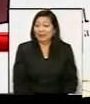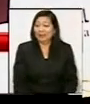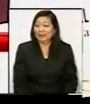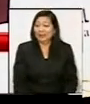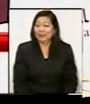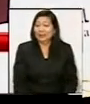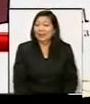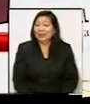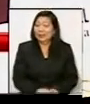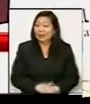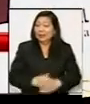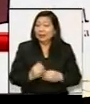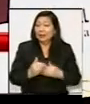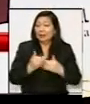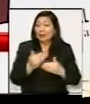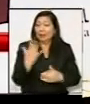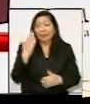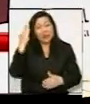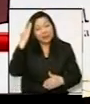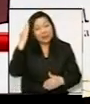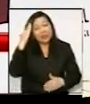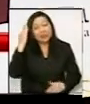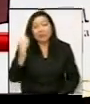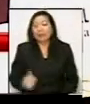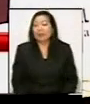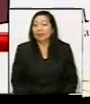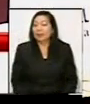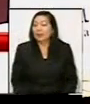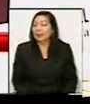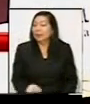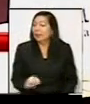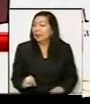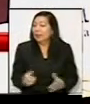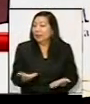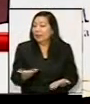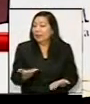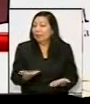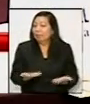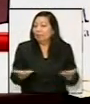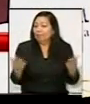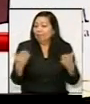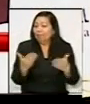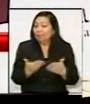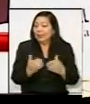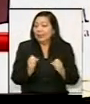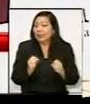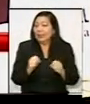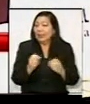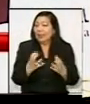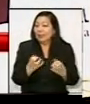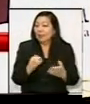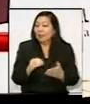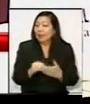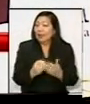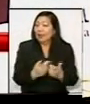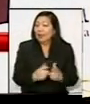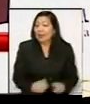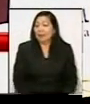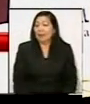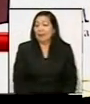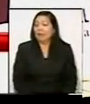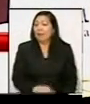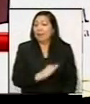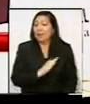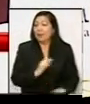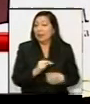cuyo caso el plazo de cinco días no no no juega es una camisa de fuerza si queremos darle la libertad al